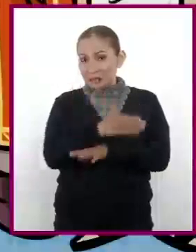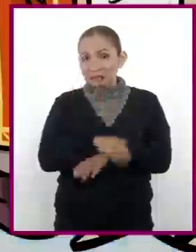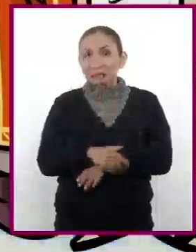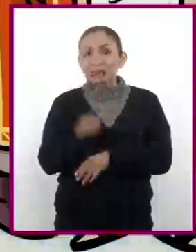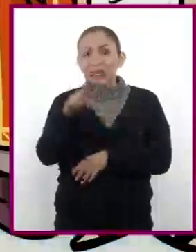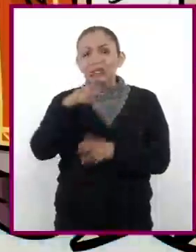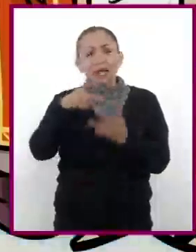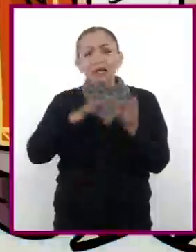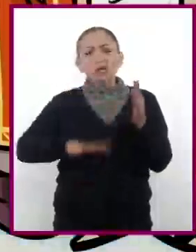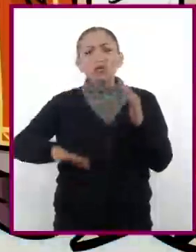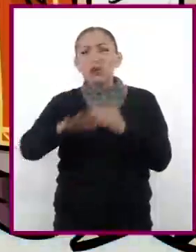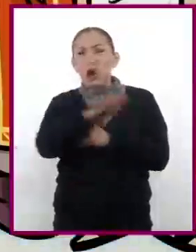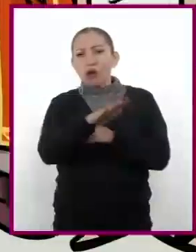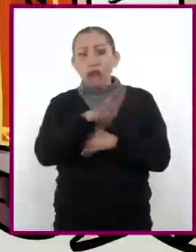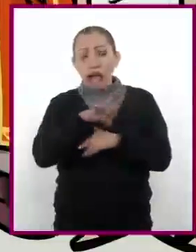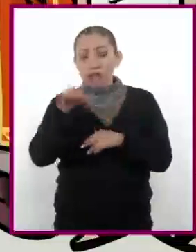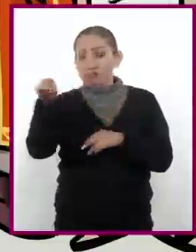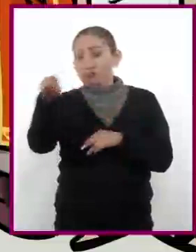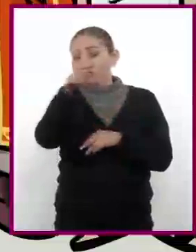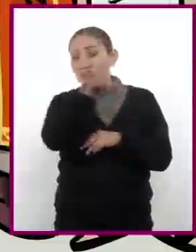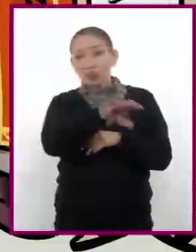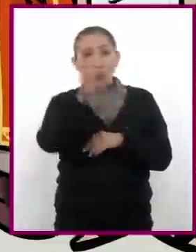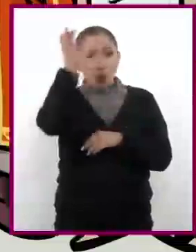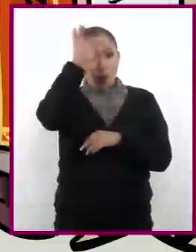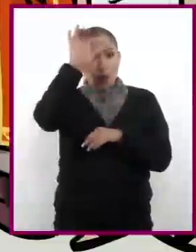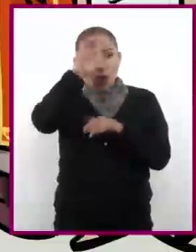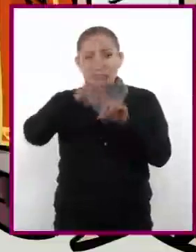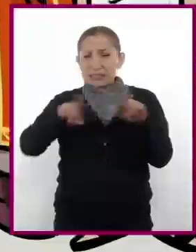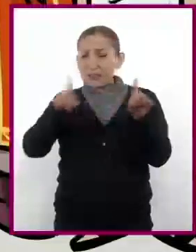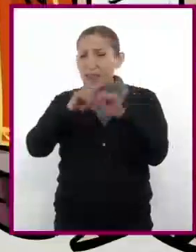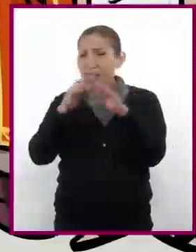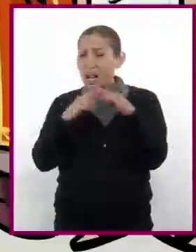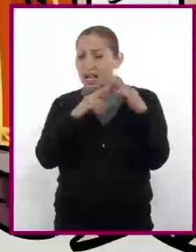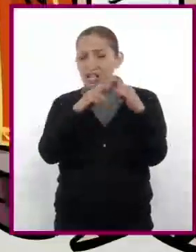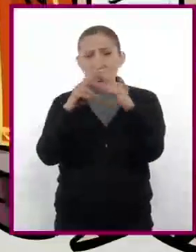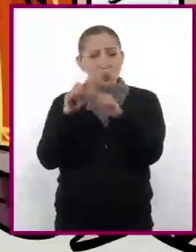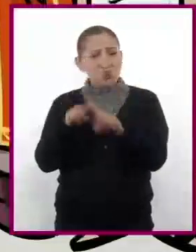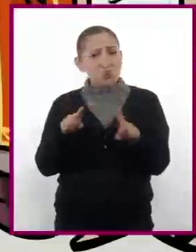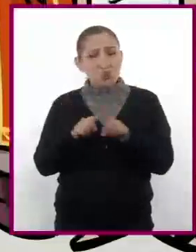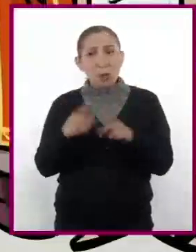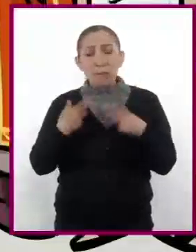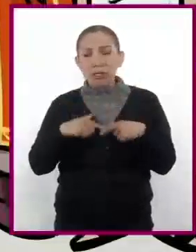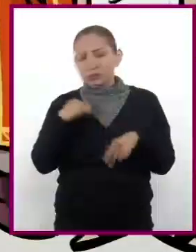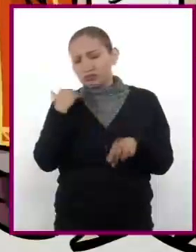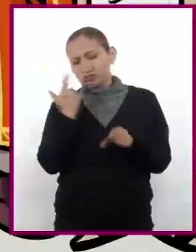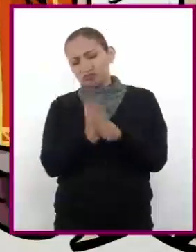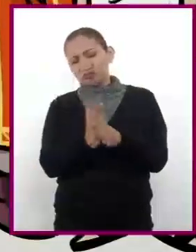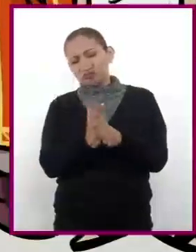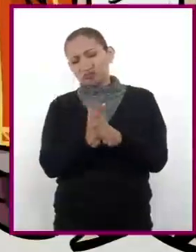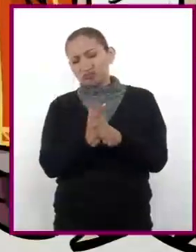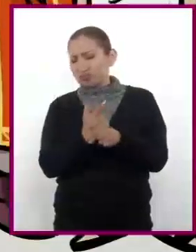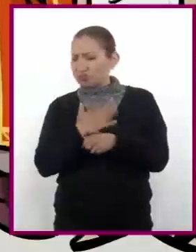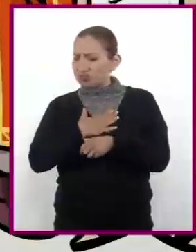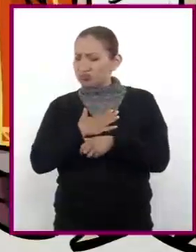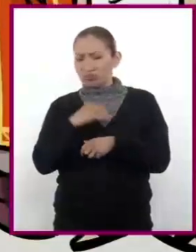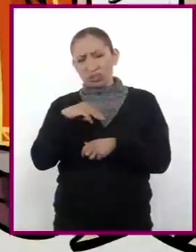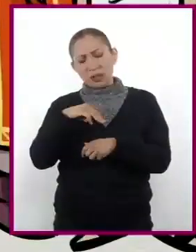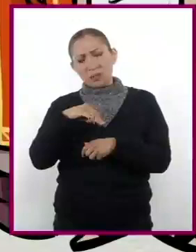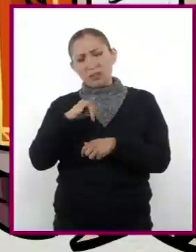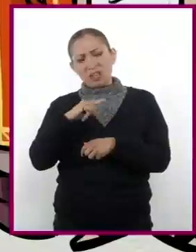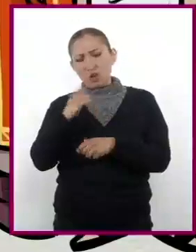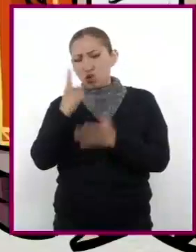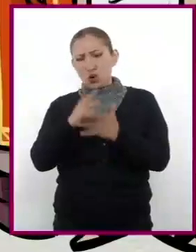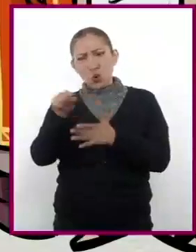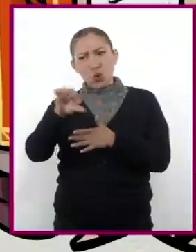trataba de una región donde convivían muchas culturas y religiones. Las personas se daban cuenta de que sus mitos no eran